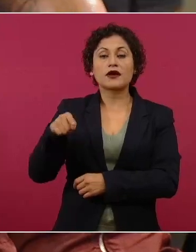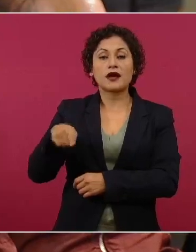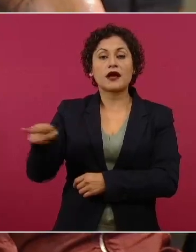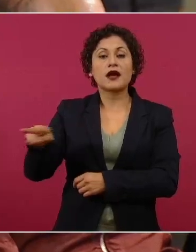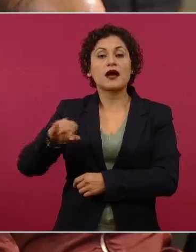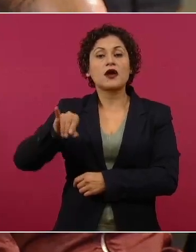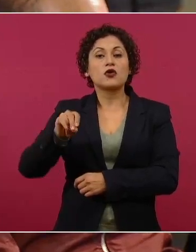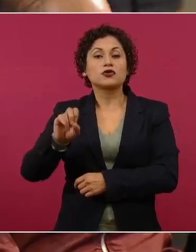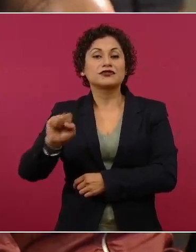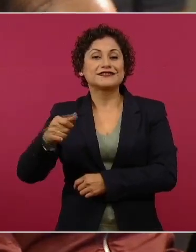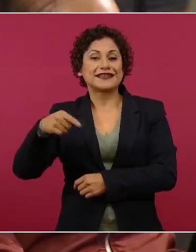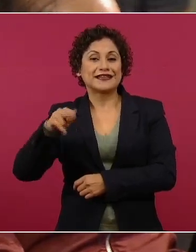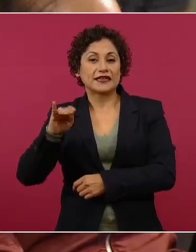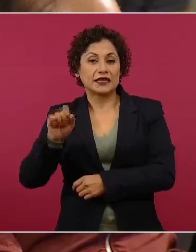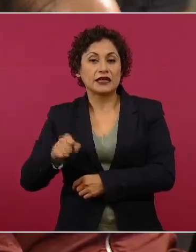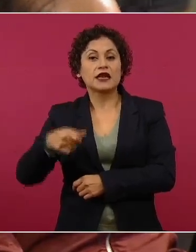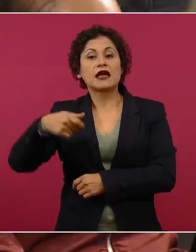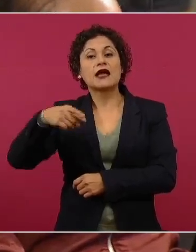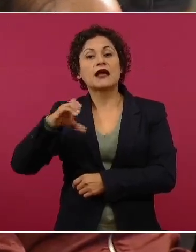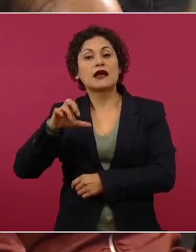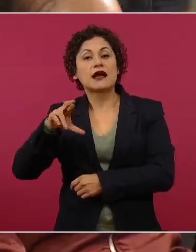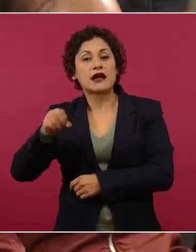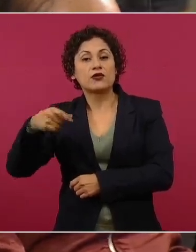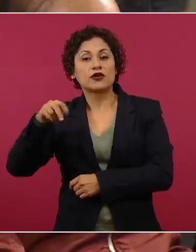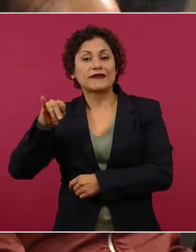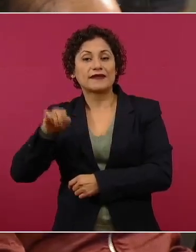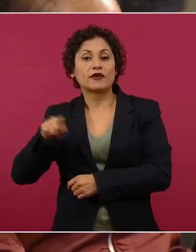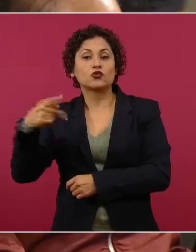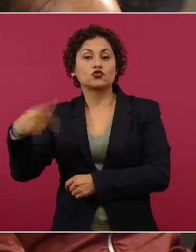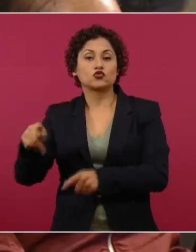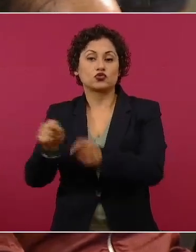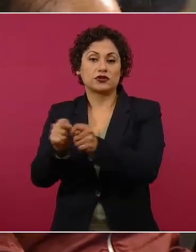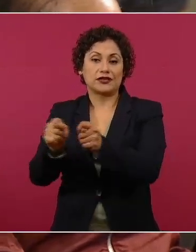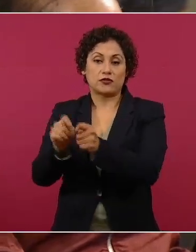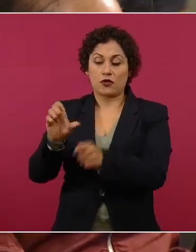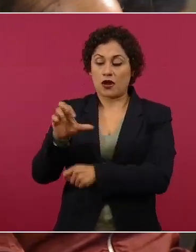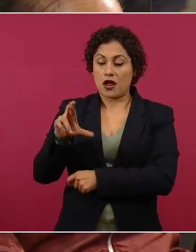la detención en julio de su tío Rafael Caro Quintero.